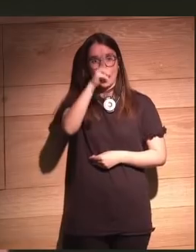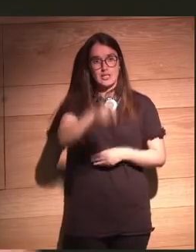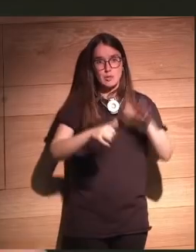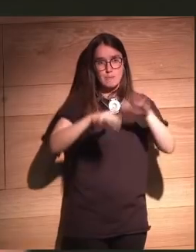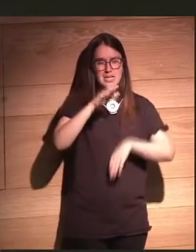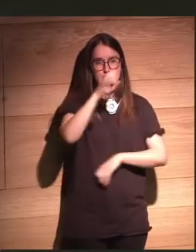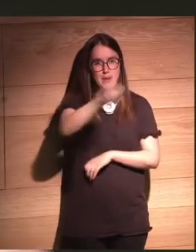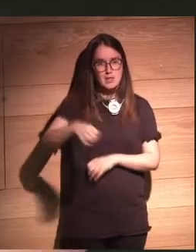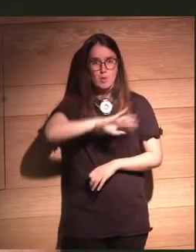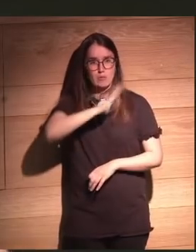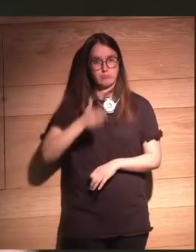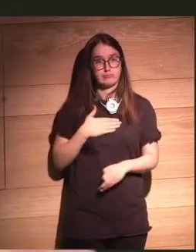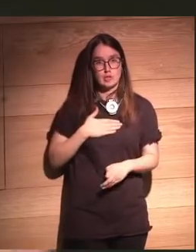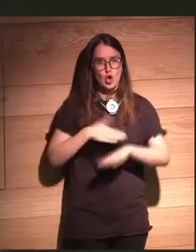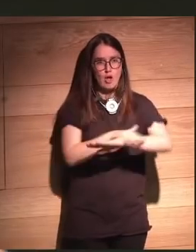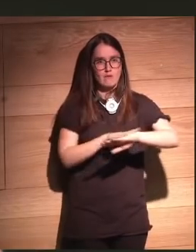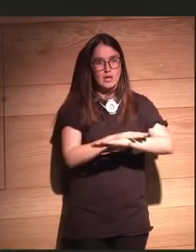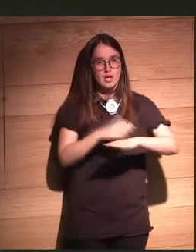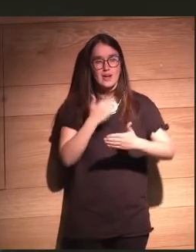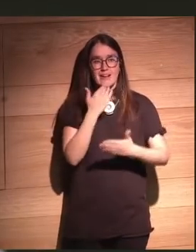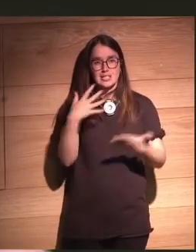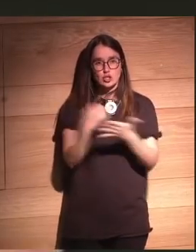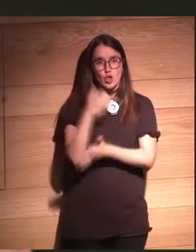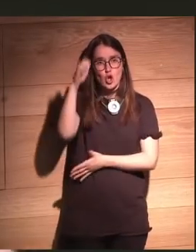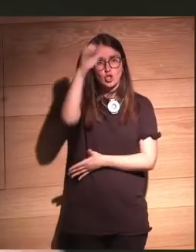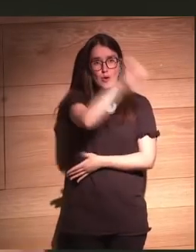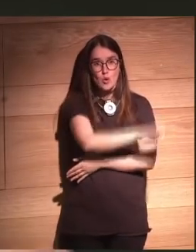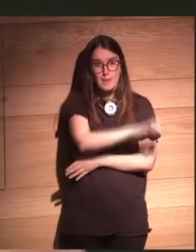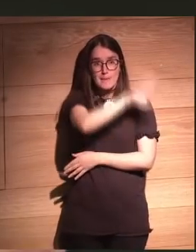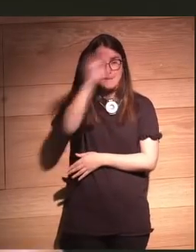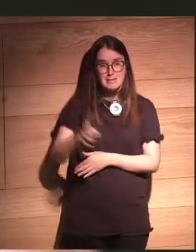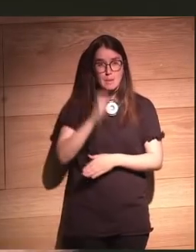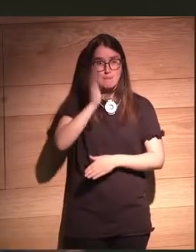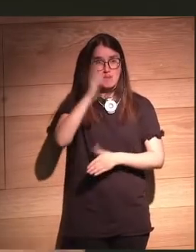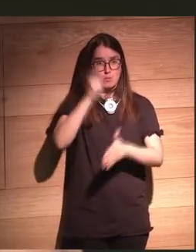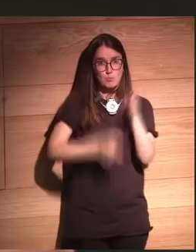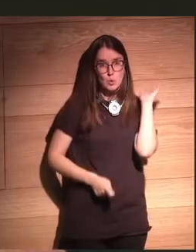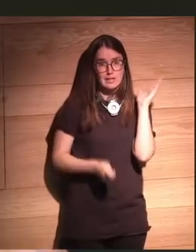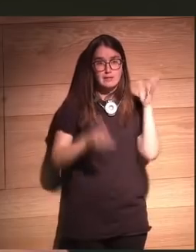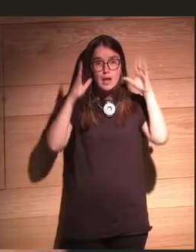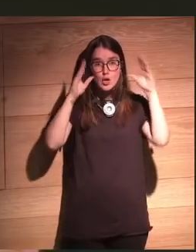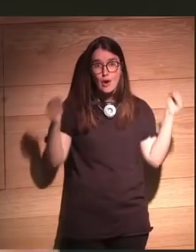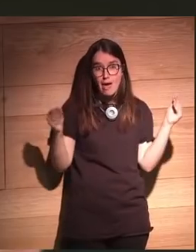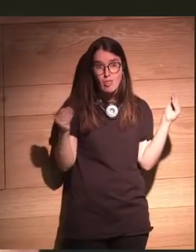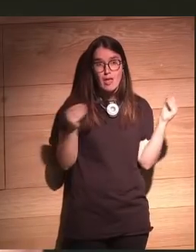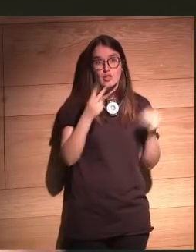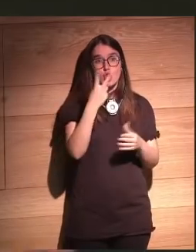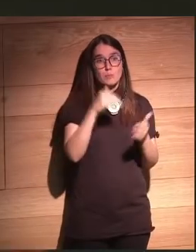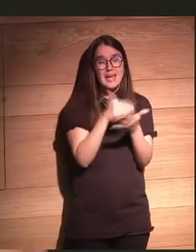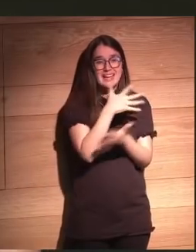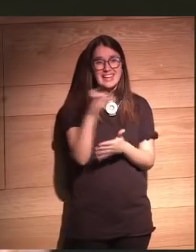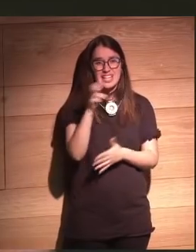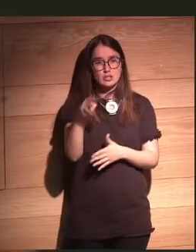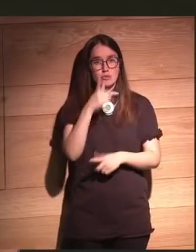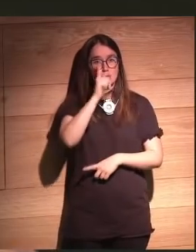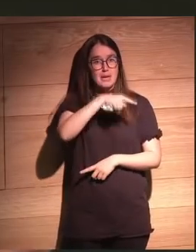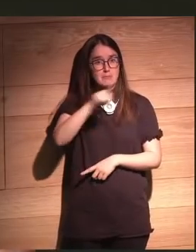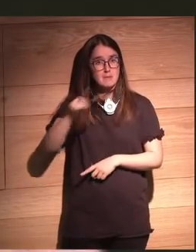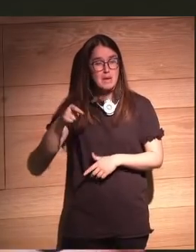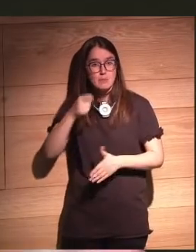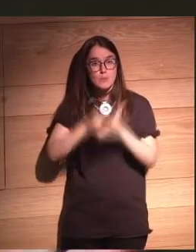años. En todos los países de Europa, en casi todos, se sanciona la vivienda vacía. En Holanda se están poniendo multas, sanciones de 2.500 euros al mes a los